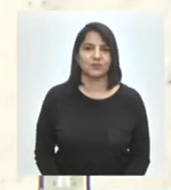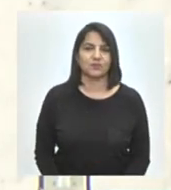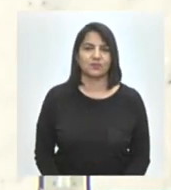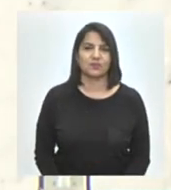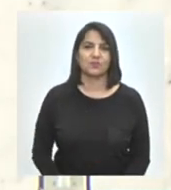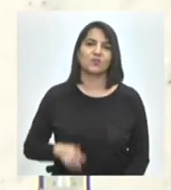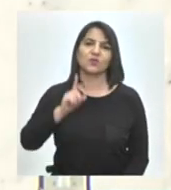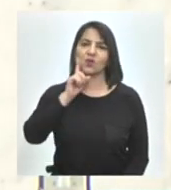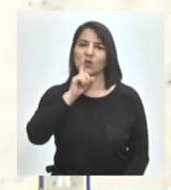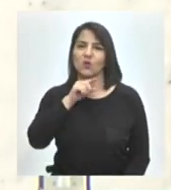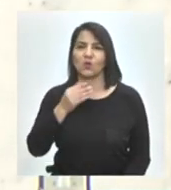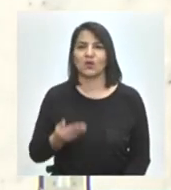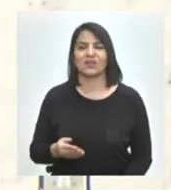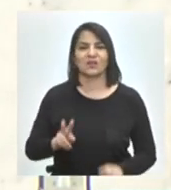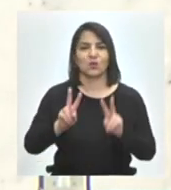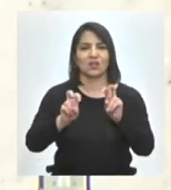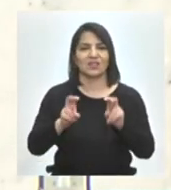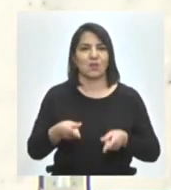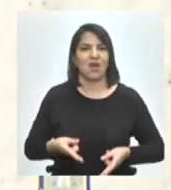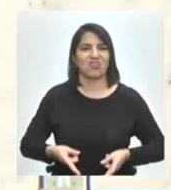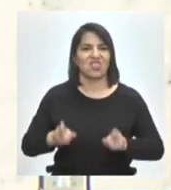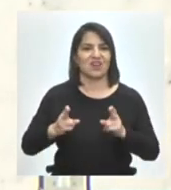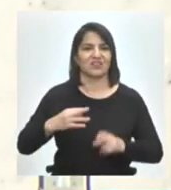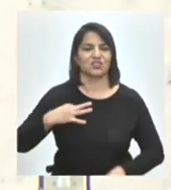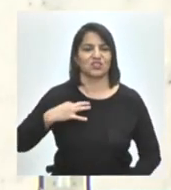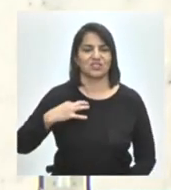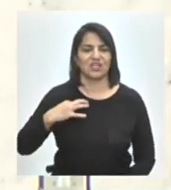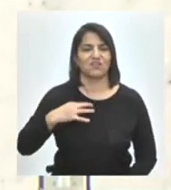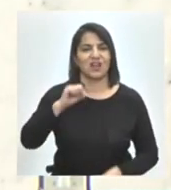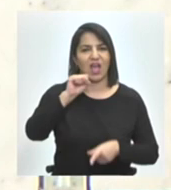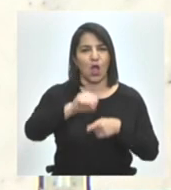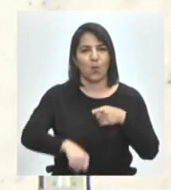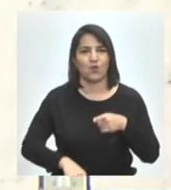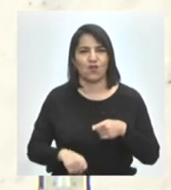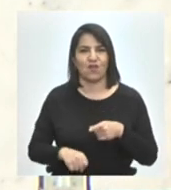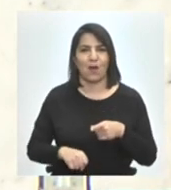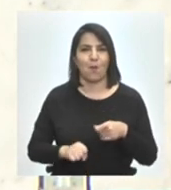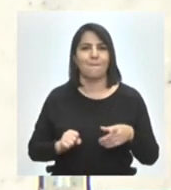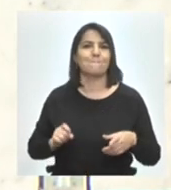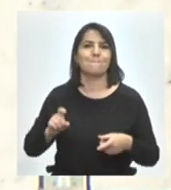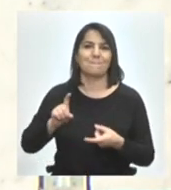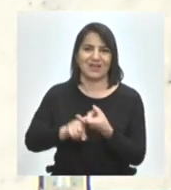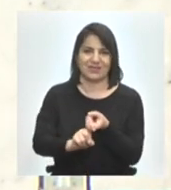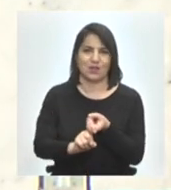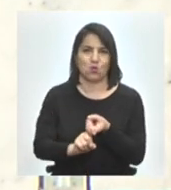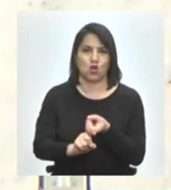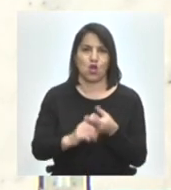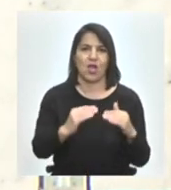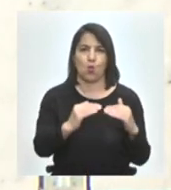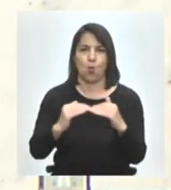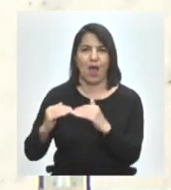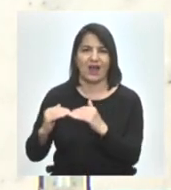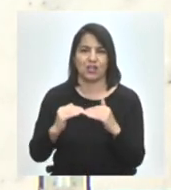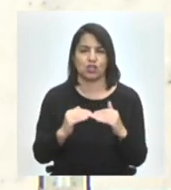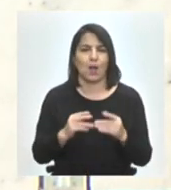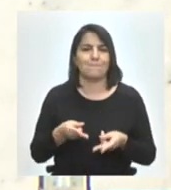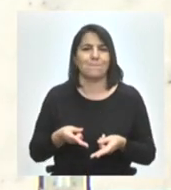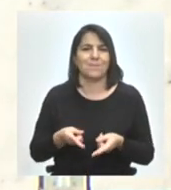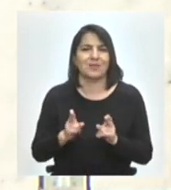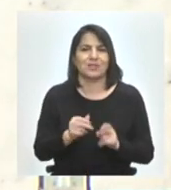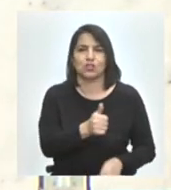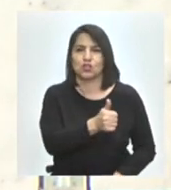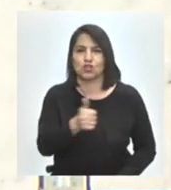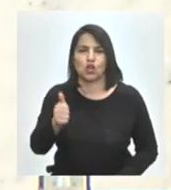Por último, en materia de derechos civiles, aprobamos el matrimonio igualitario, que permite a todas las